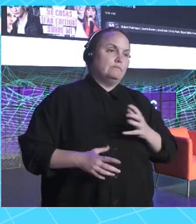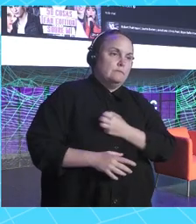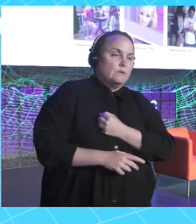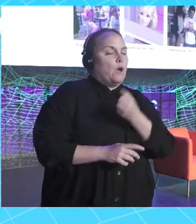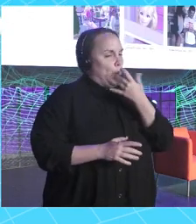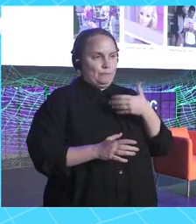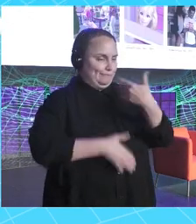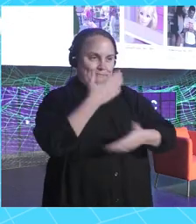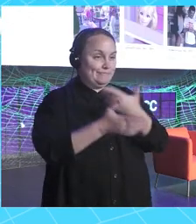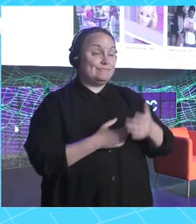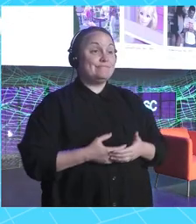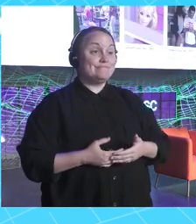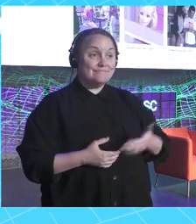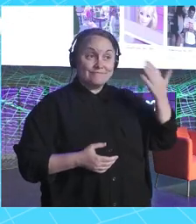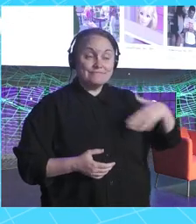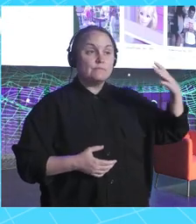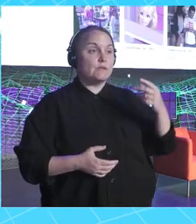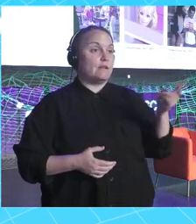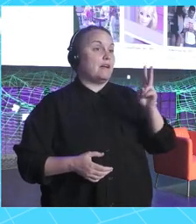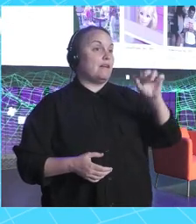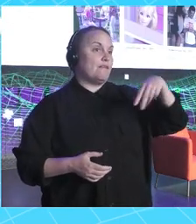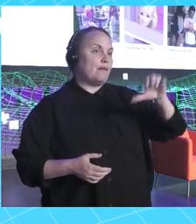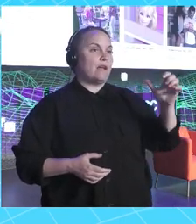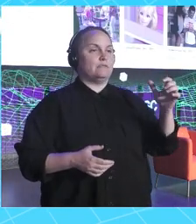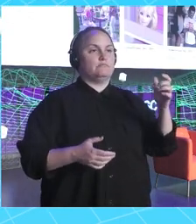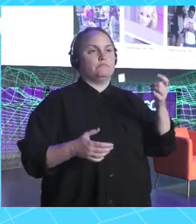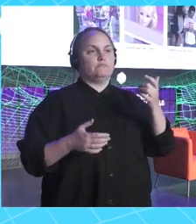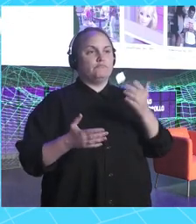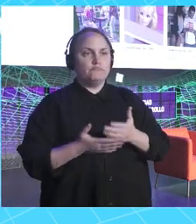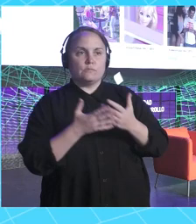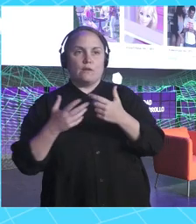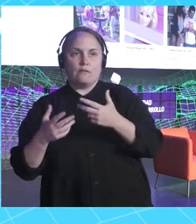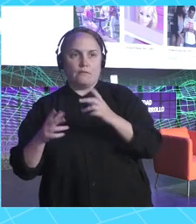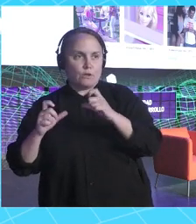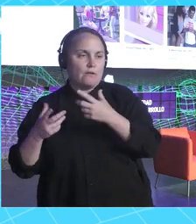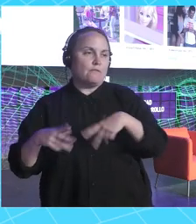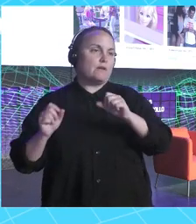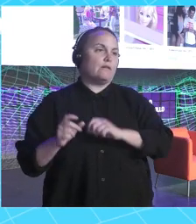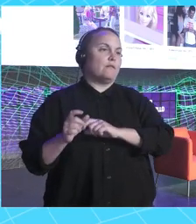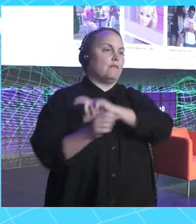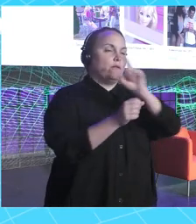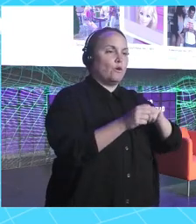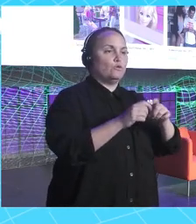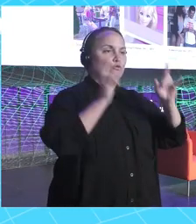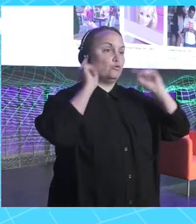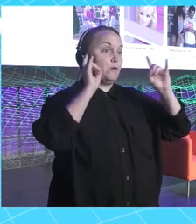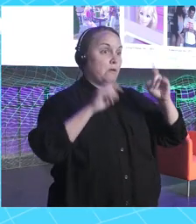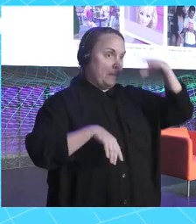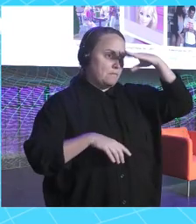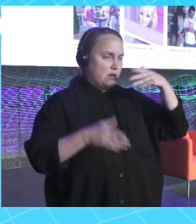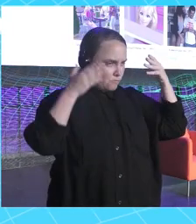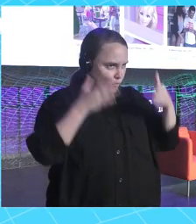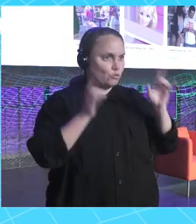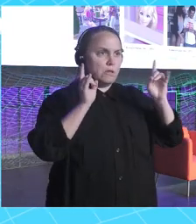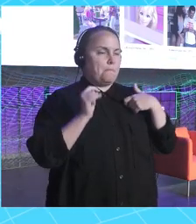Bueno, sigo con Vine. caso es que después de toda esta aventura, yo me meto a hacer sonido. Yo soy como en plan, a mí la edición siempre me ha encantado, mi padre se dedica a sonido. Y digo,